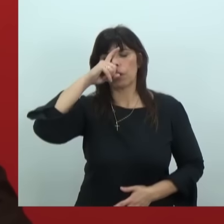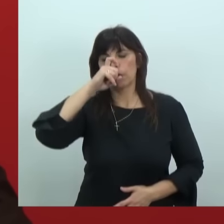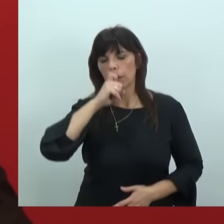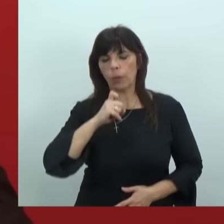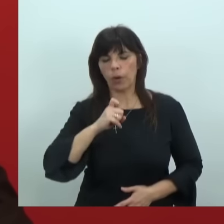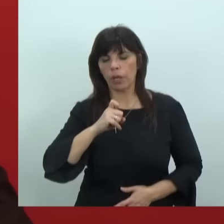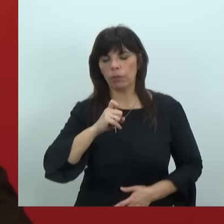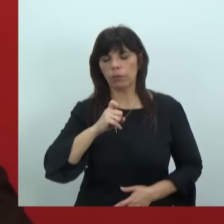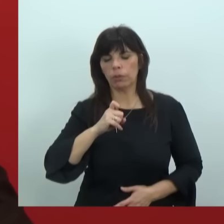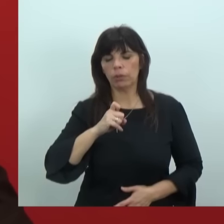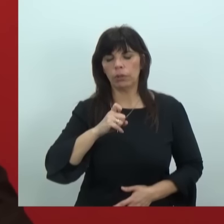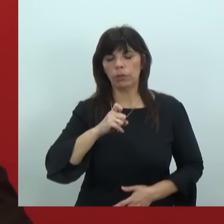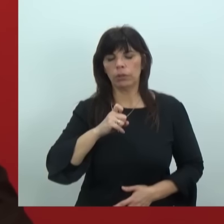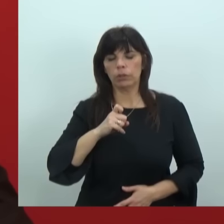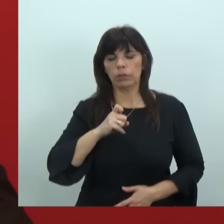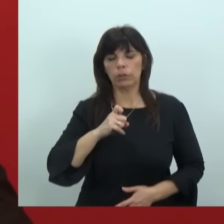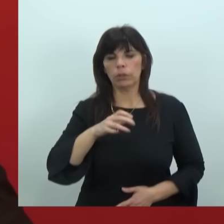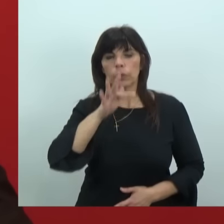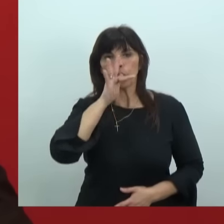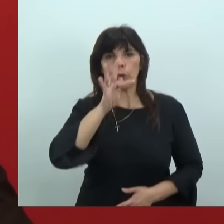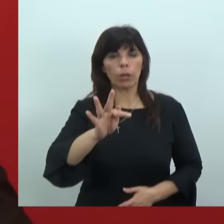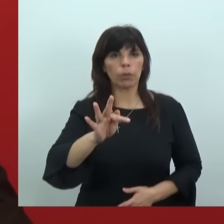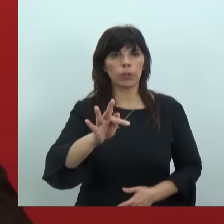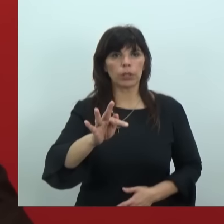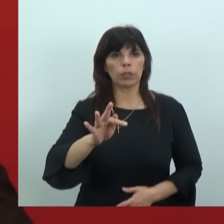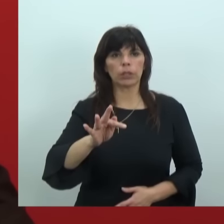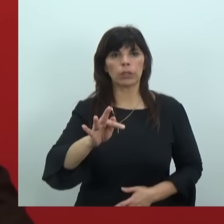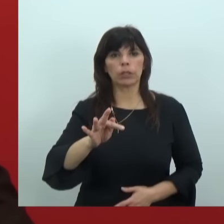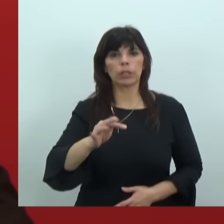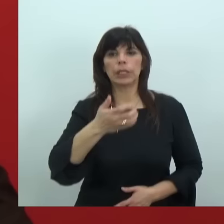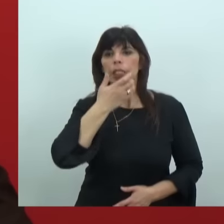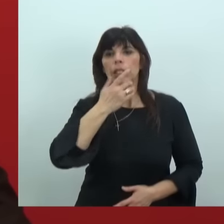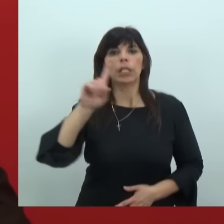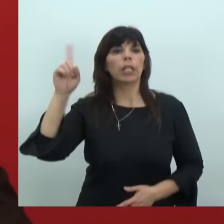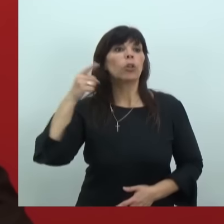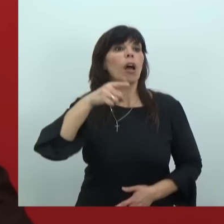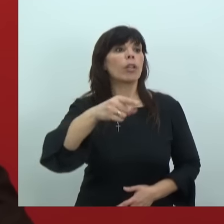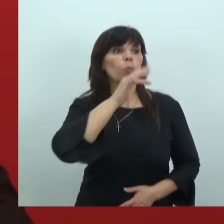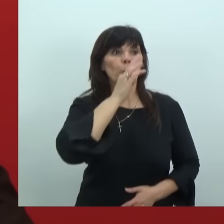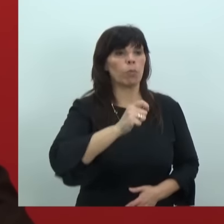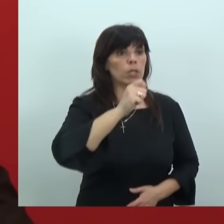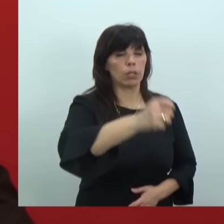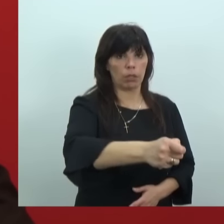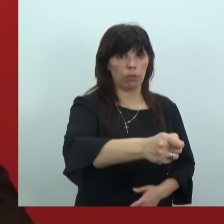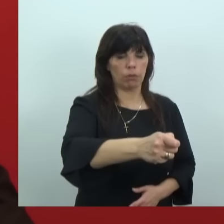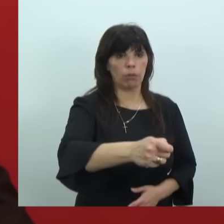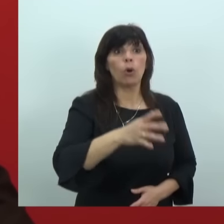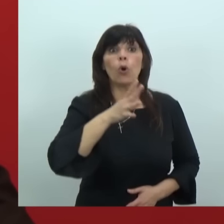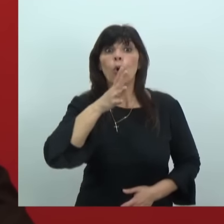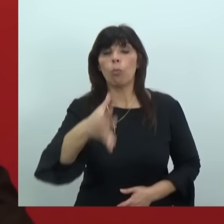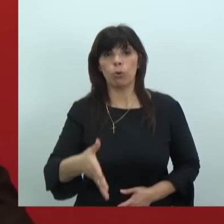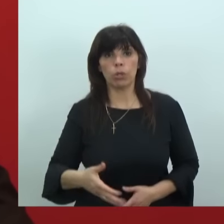Las promesas. Las promesas. Si Dios te dio una promesa, es porque